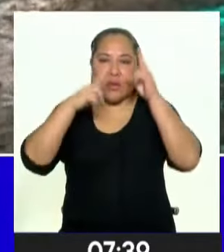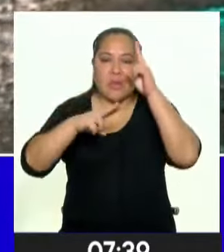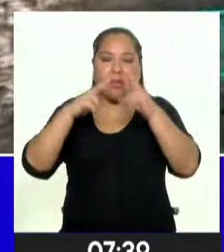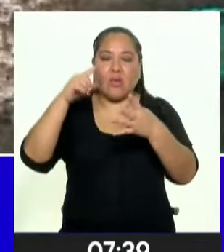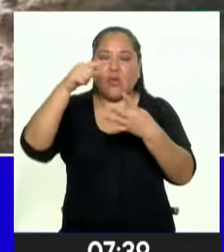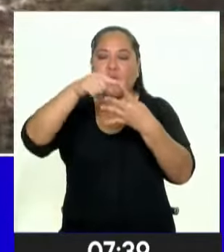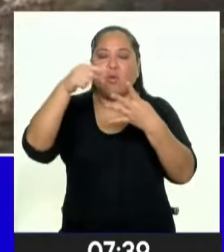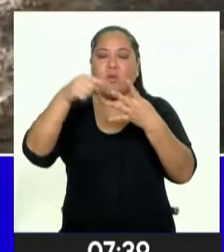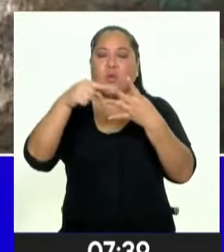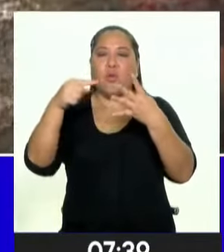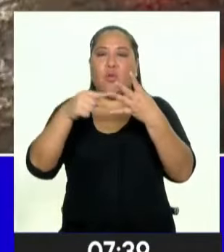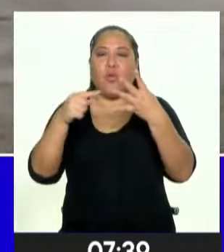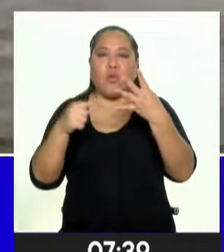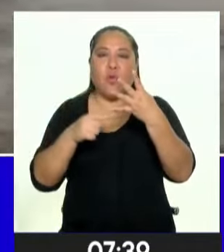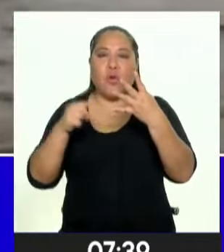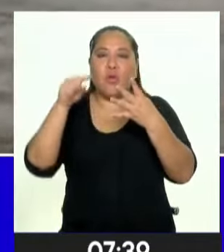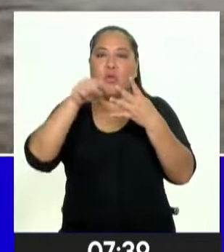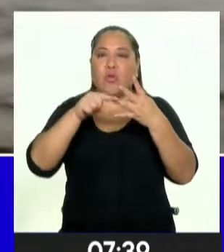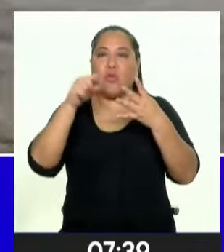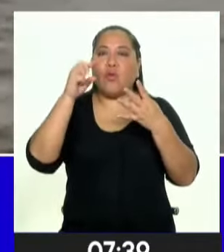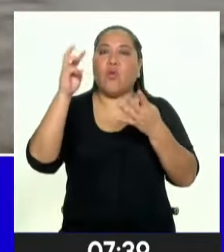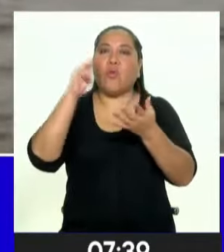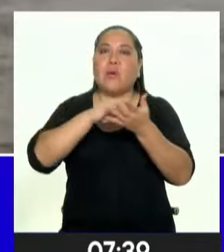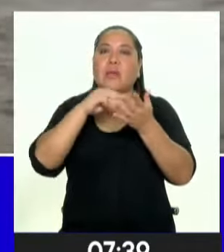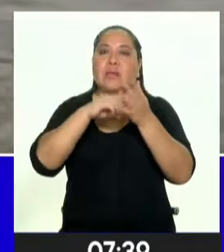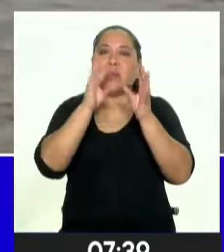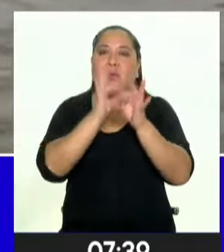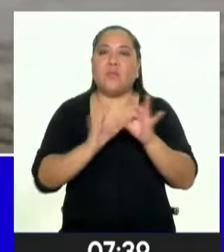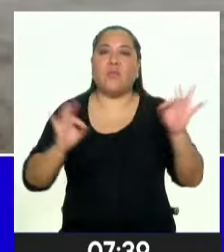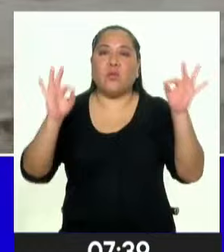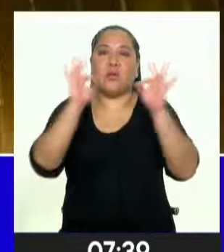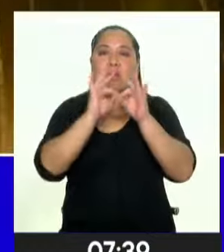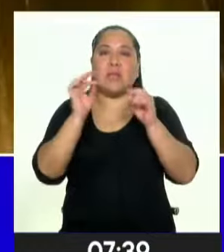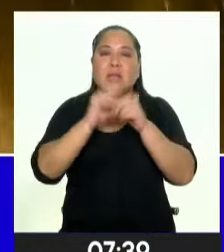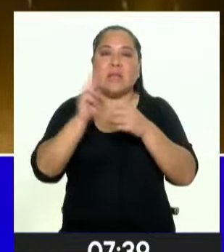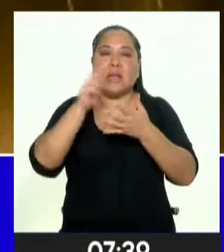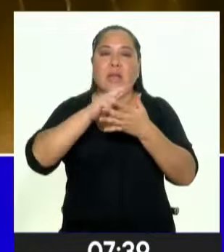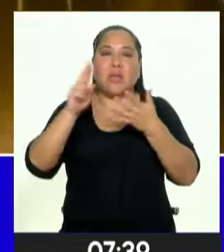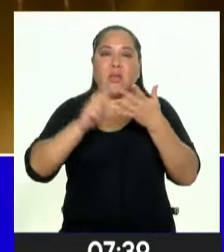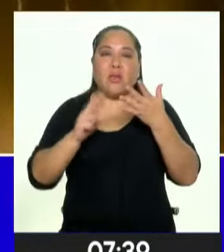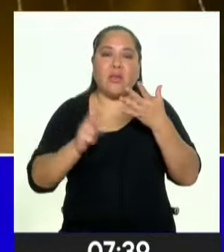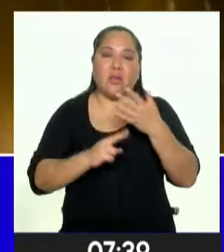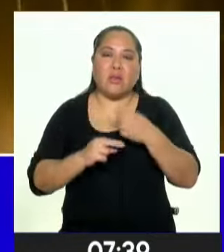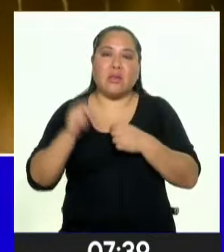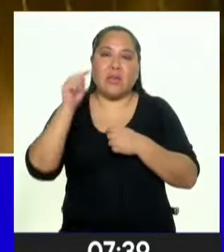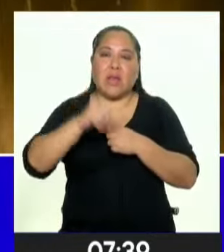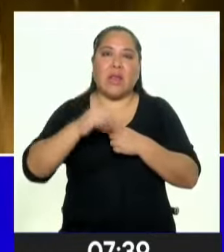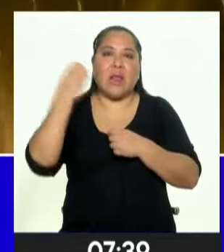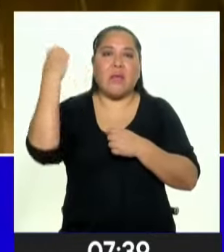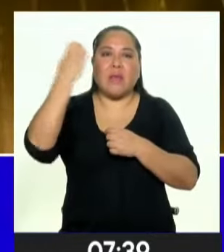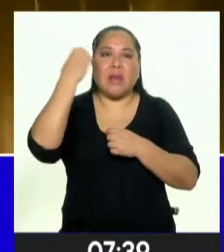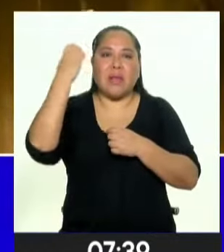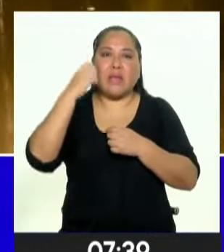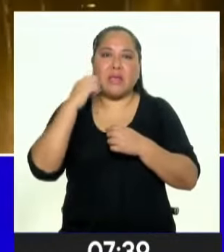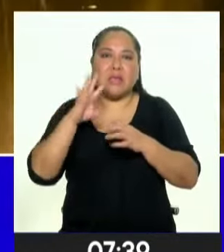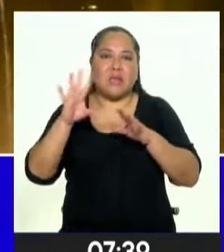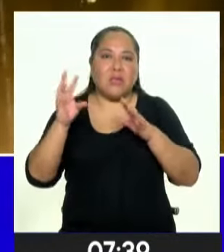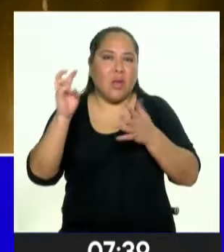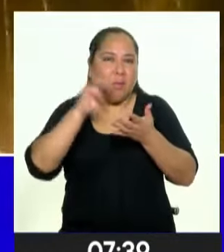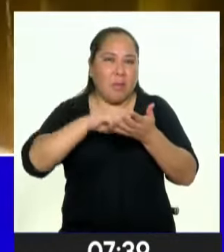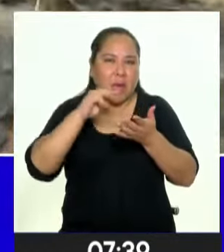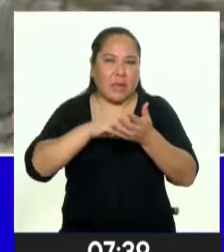principales regiones Aunque la declaratoria de emergencia entran algunas más pero hemos hecho un mapeo